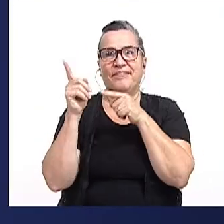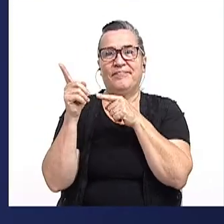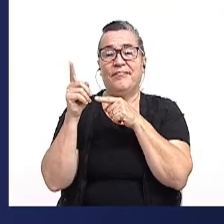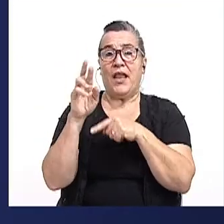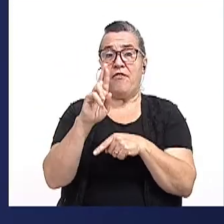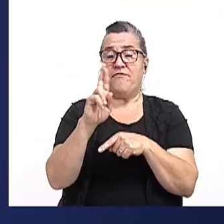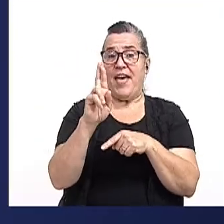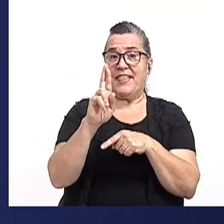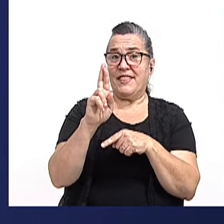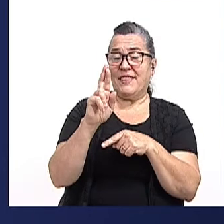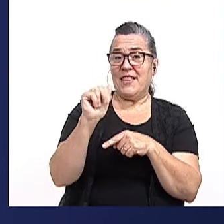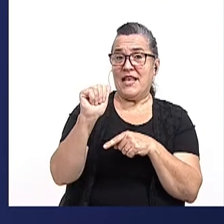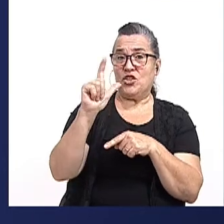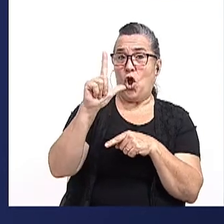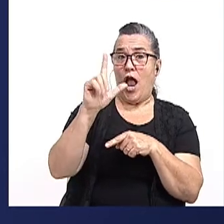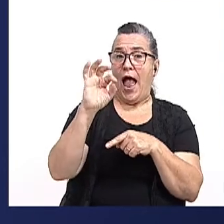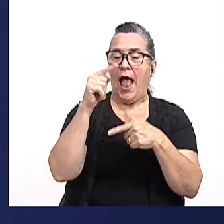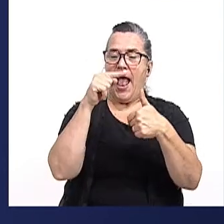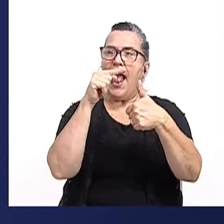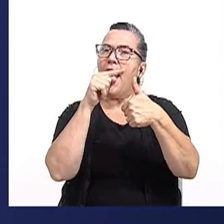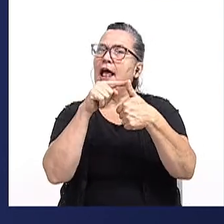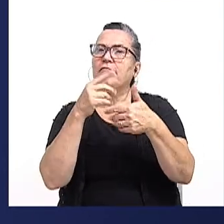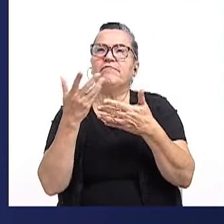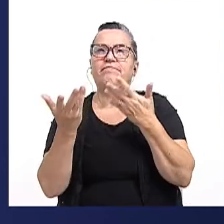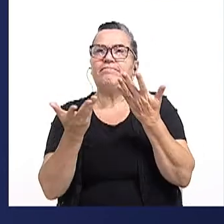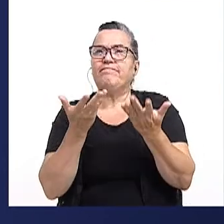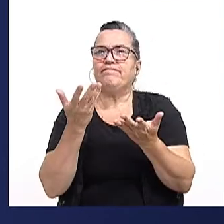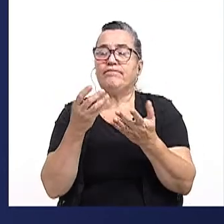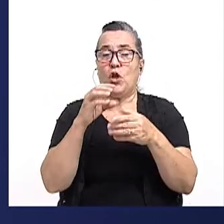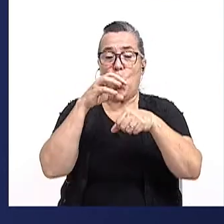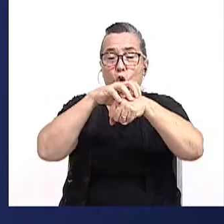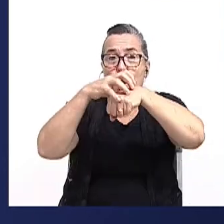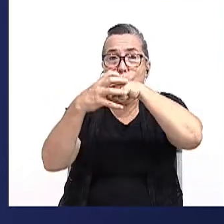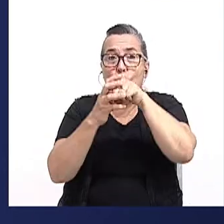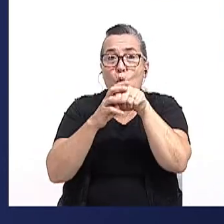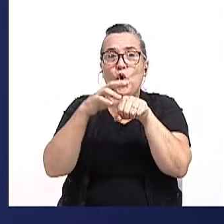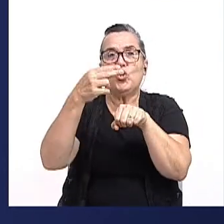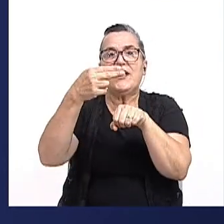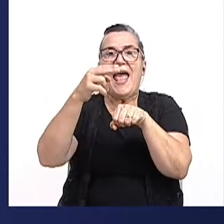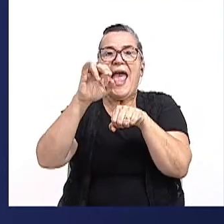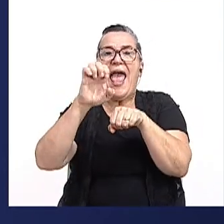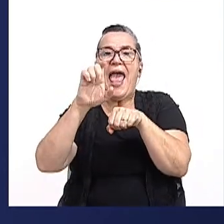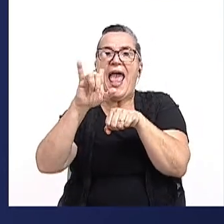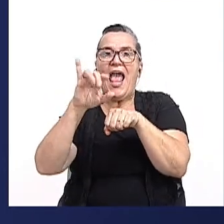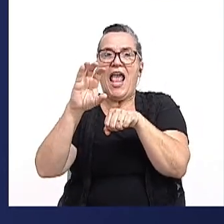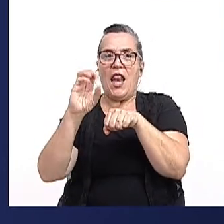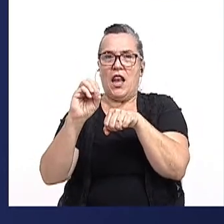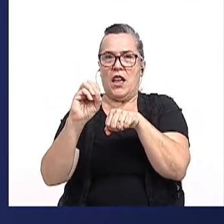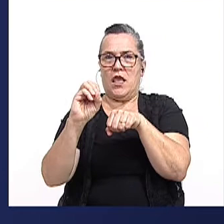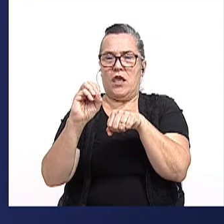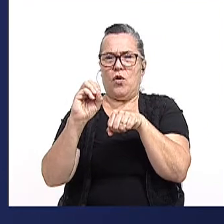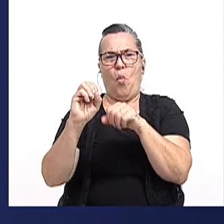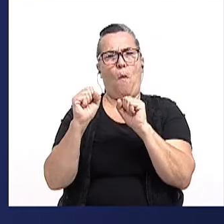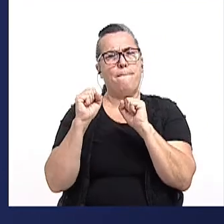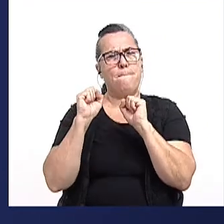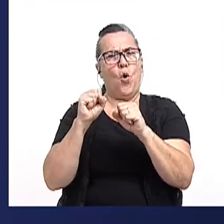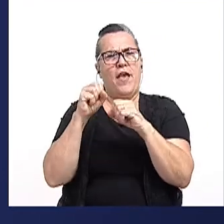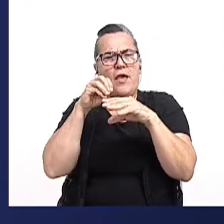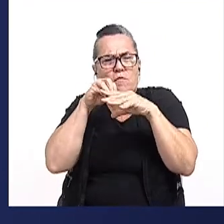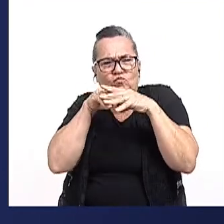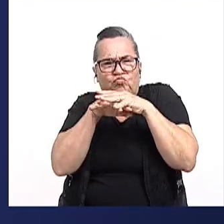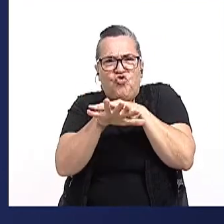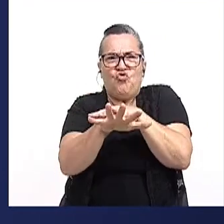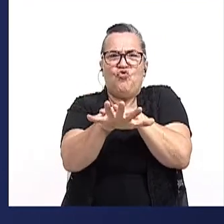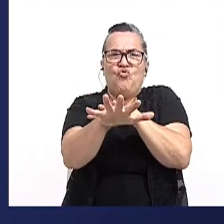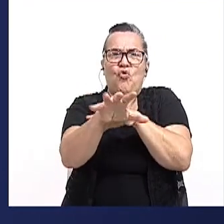La radiación alfa consiste en núcleos de helio y tiene un poder de penetración